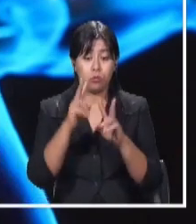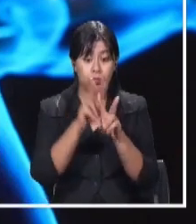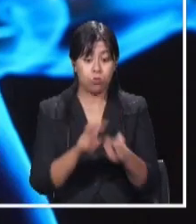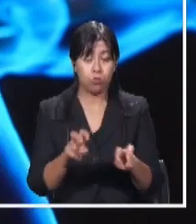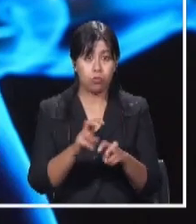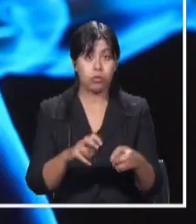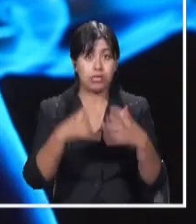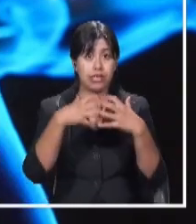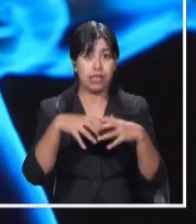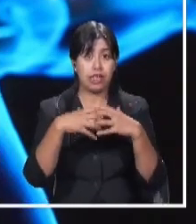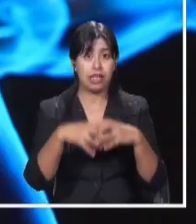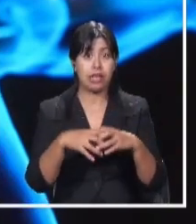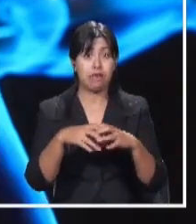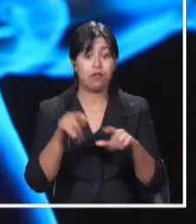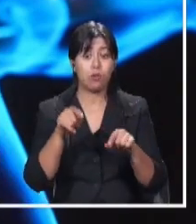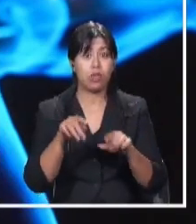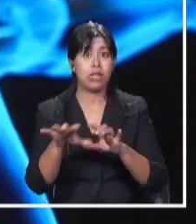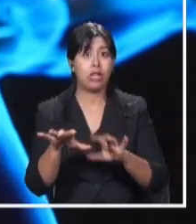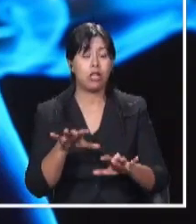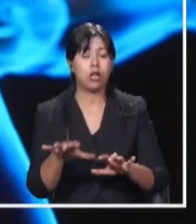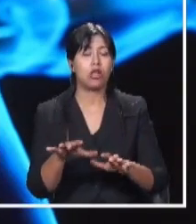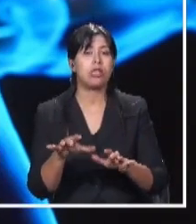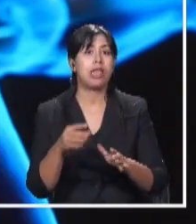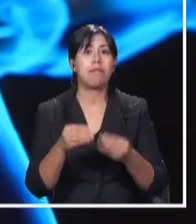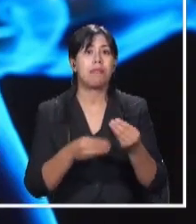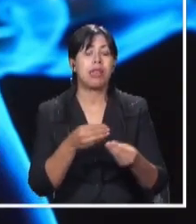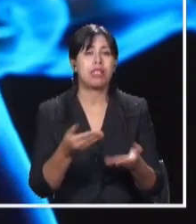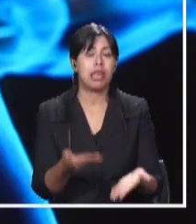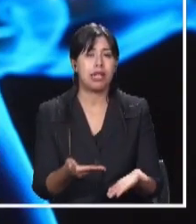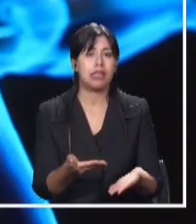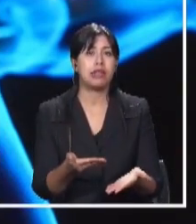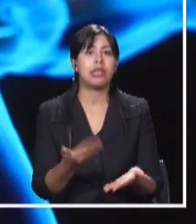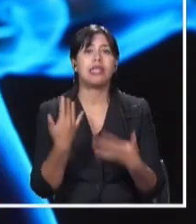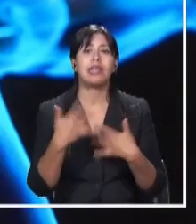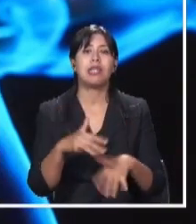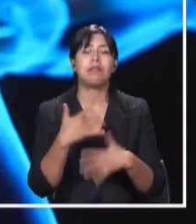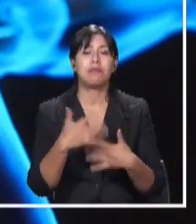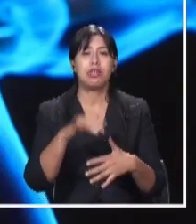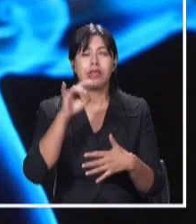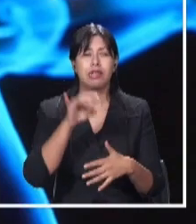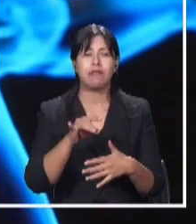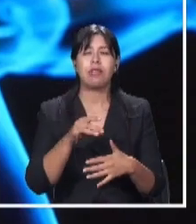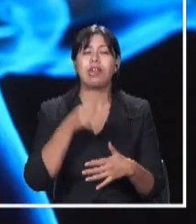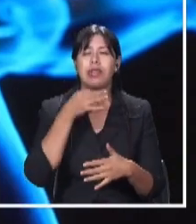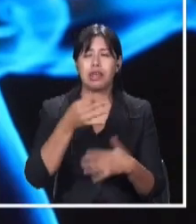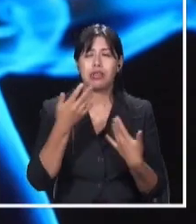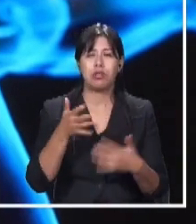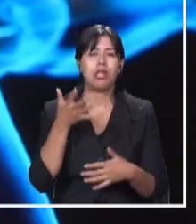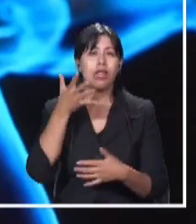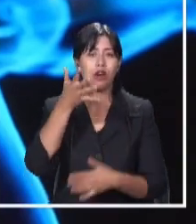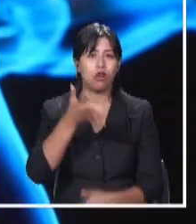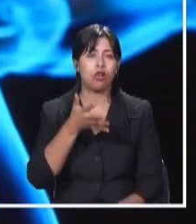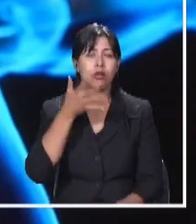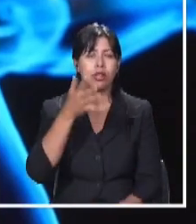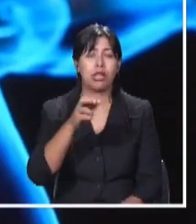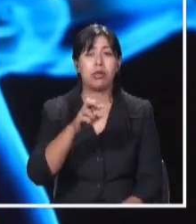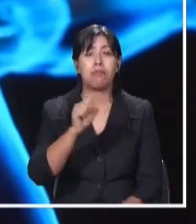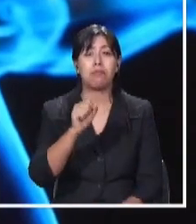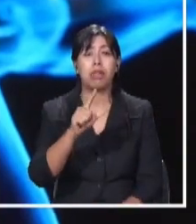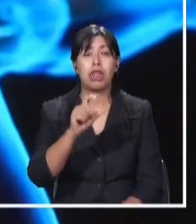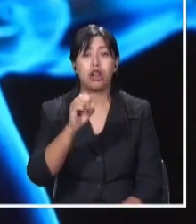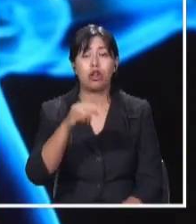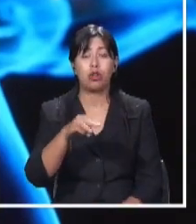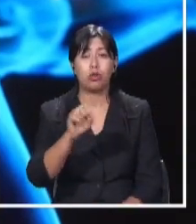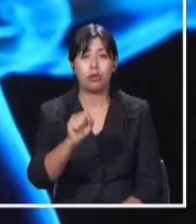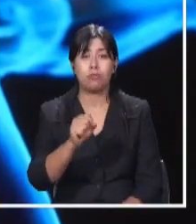cosas que ahí están pasando, lo importante es entender, se ha dicho en este congreso, lo dijo Paloma, ha estado abordado en los días